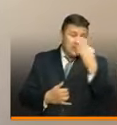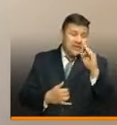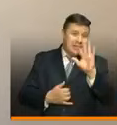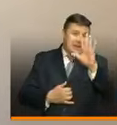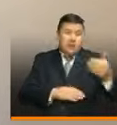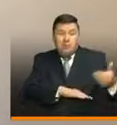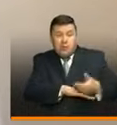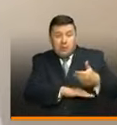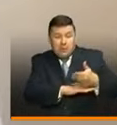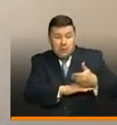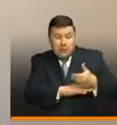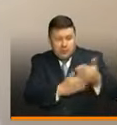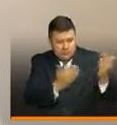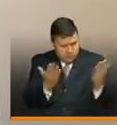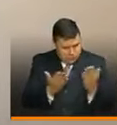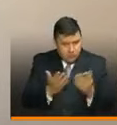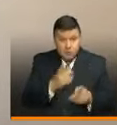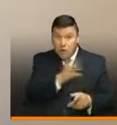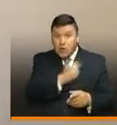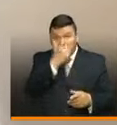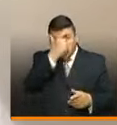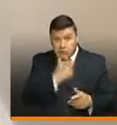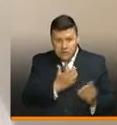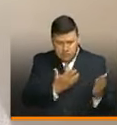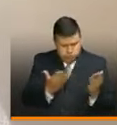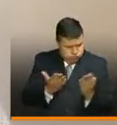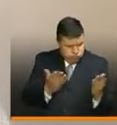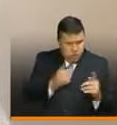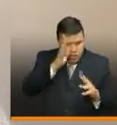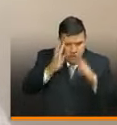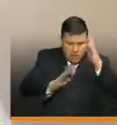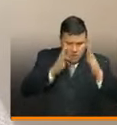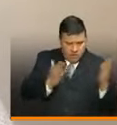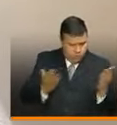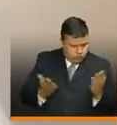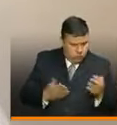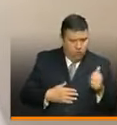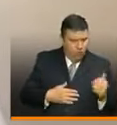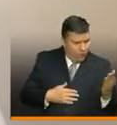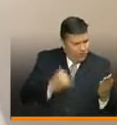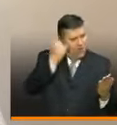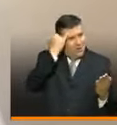335 propuestas, todas muy serias, todas llenas de creatividad,